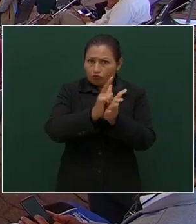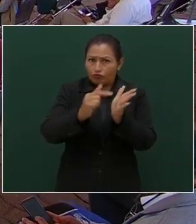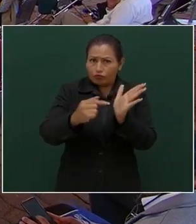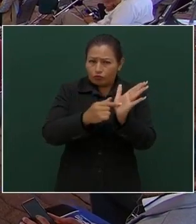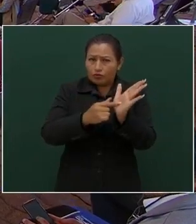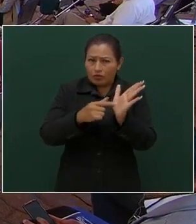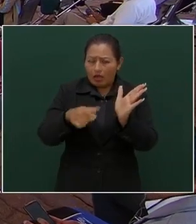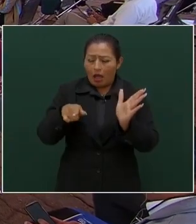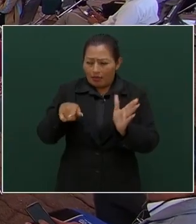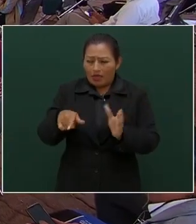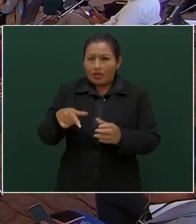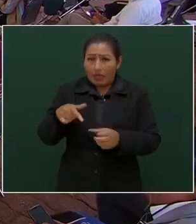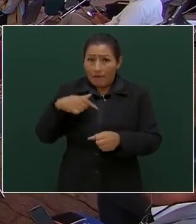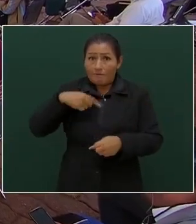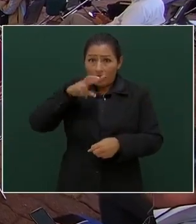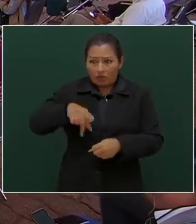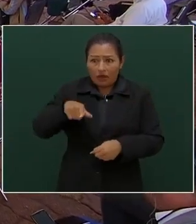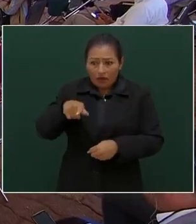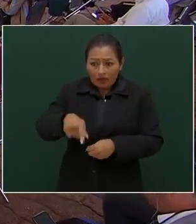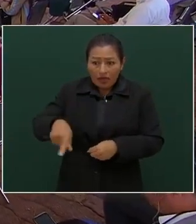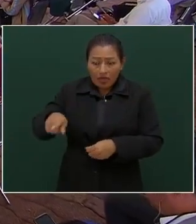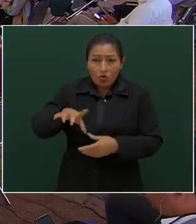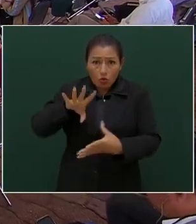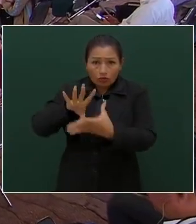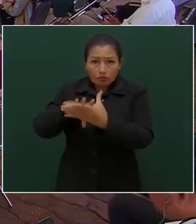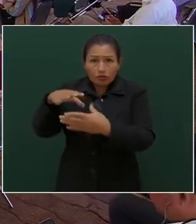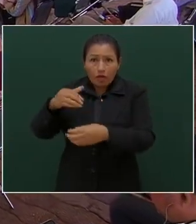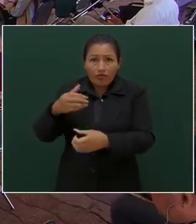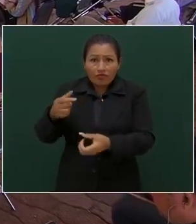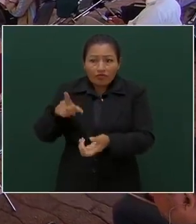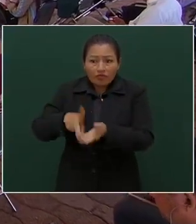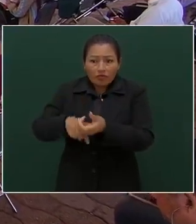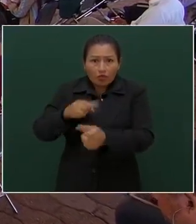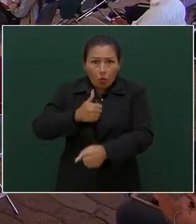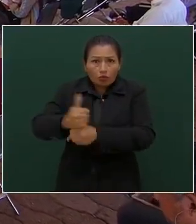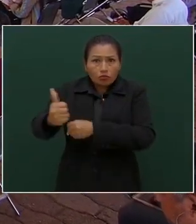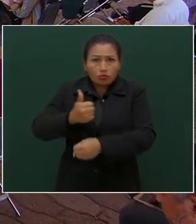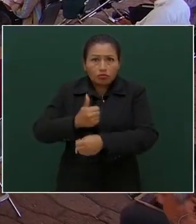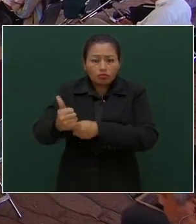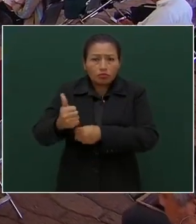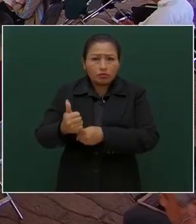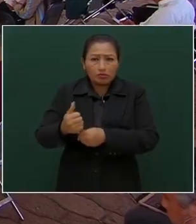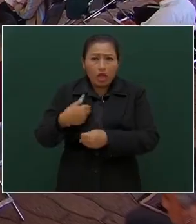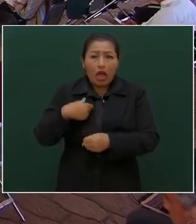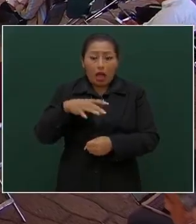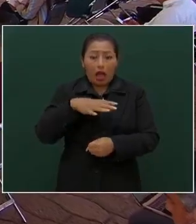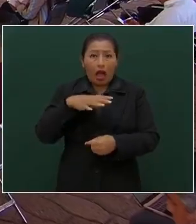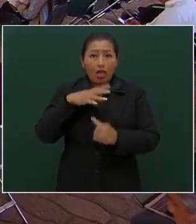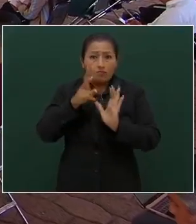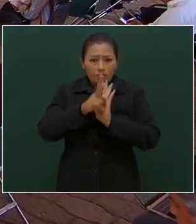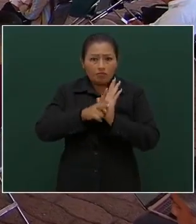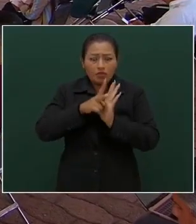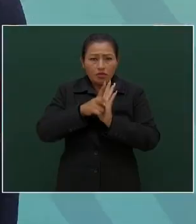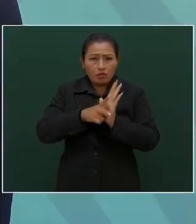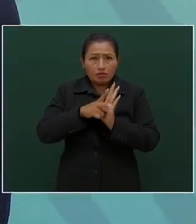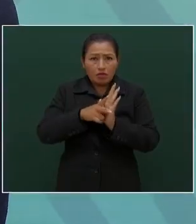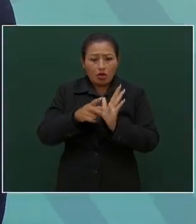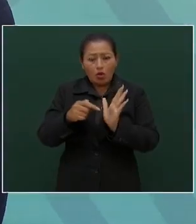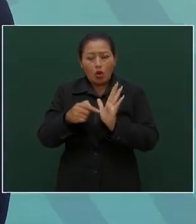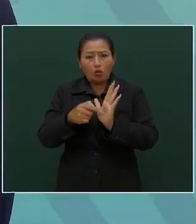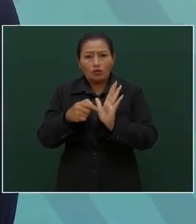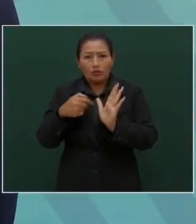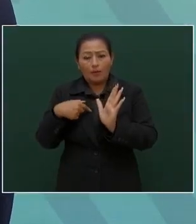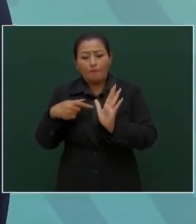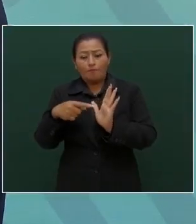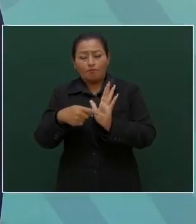en efecto se había torturado, como aparece en unos videos que el propio